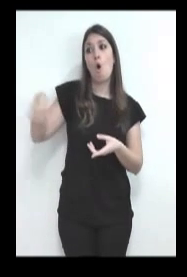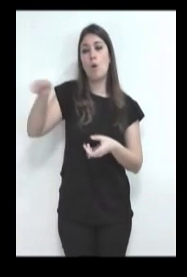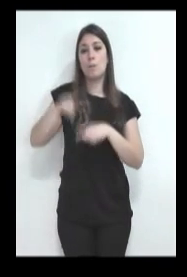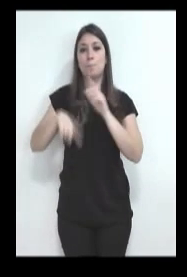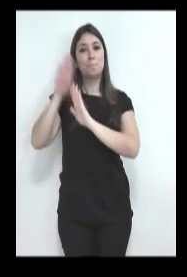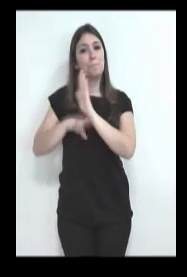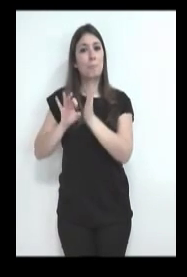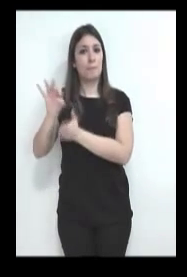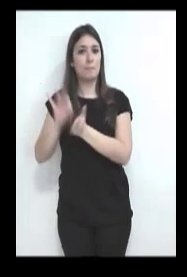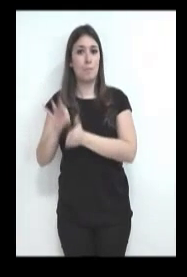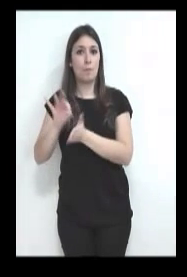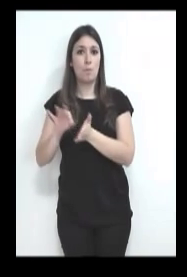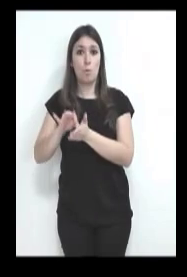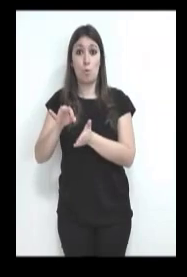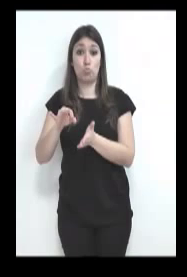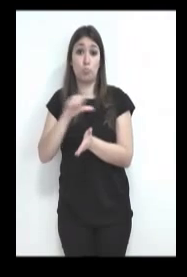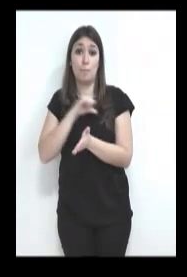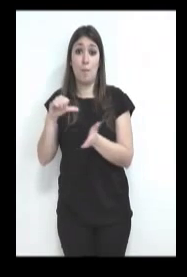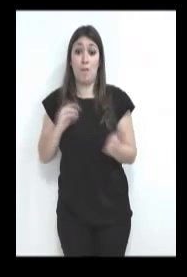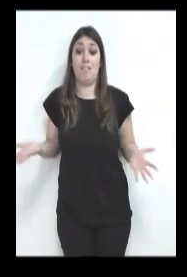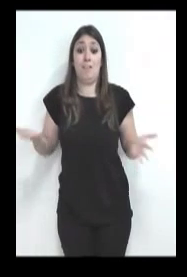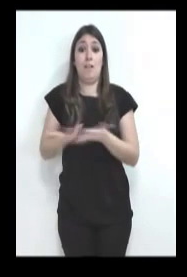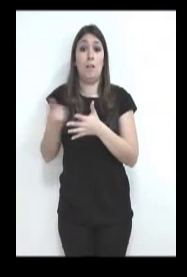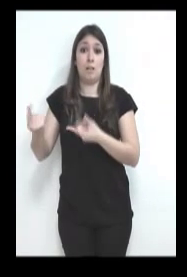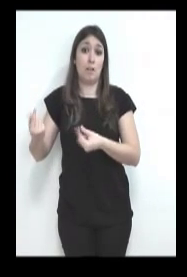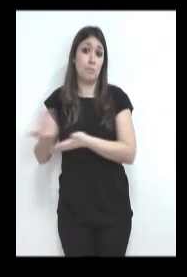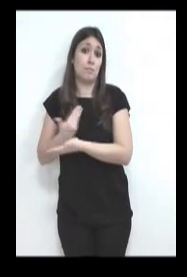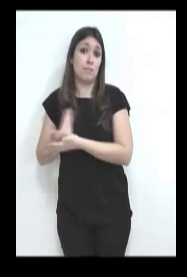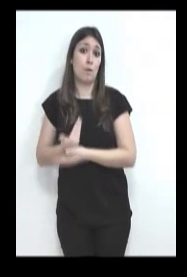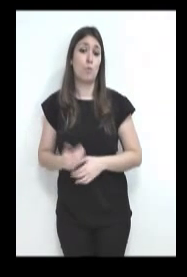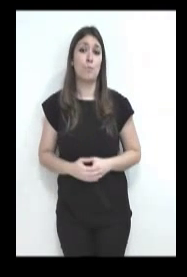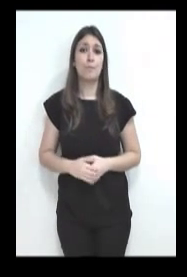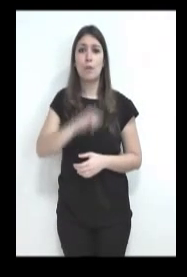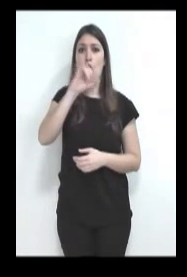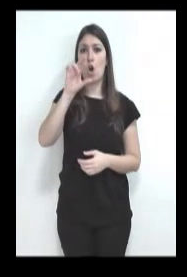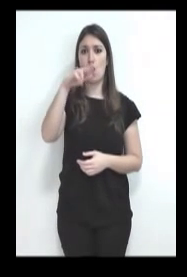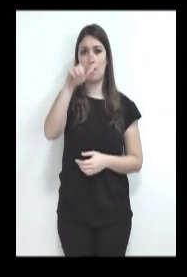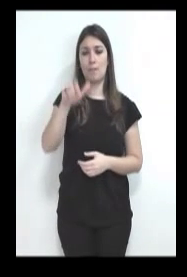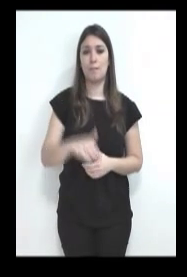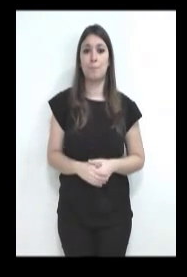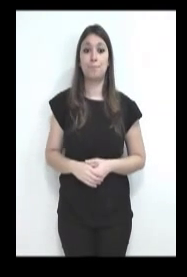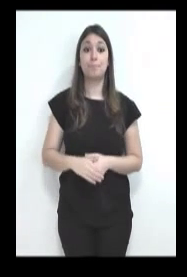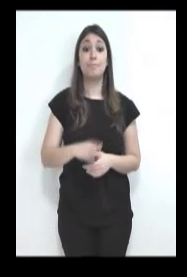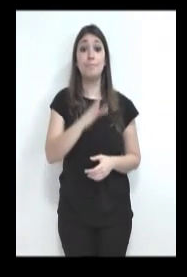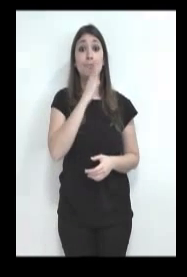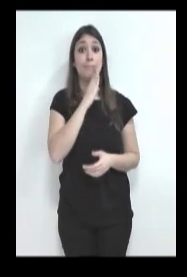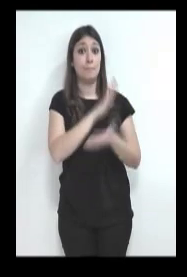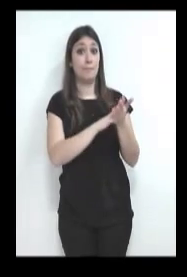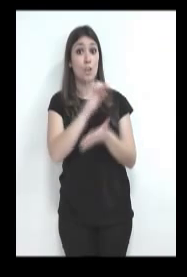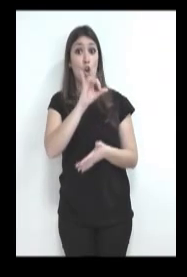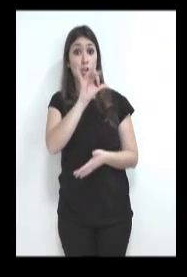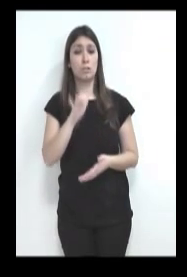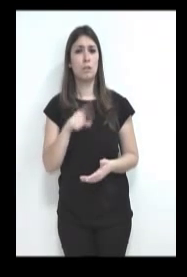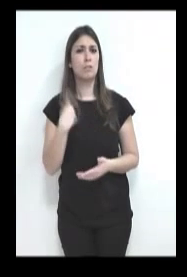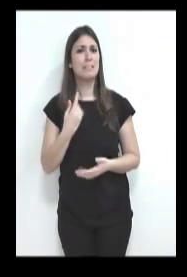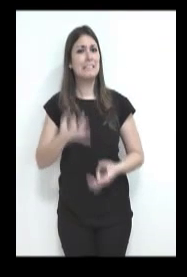aplicaciones o servicios privadas que generen negocio. Jorge. No, en este sentido que comentaba José, nosotros siempre